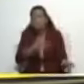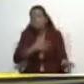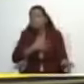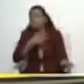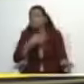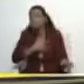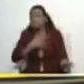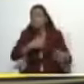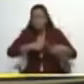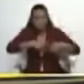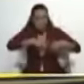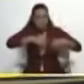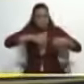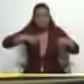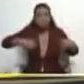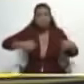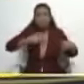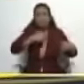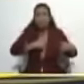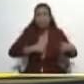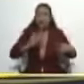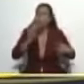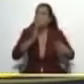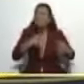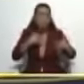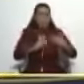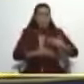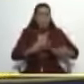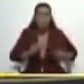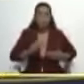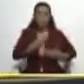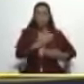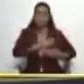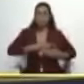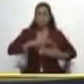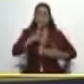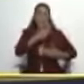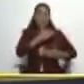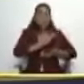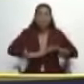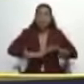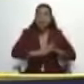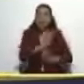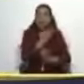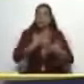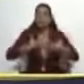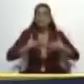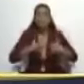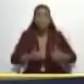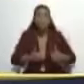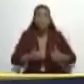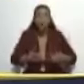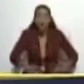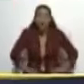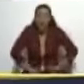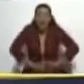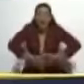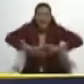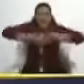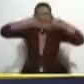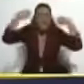pero la herida está curada. No hay dolor. Lo que hay es arrechera